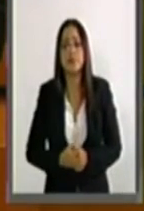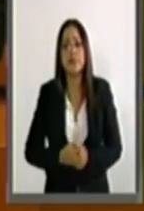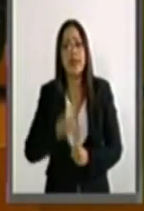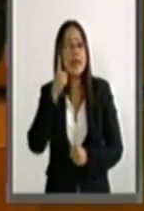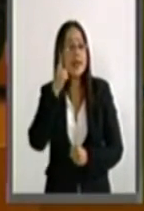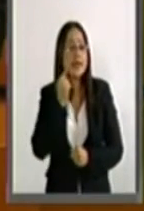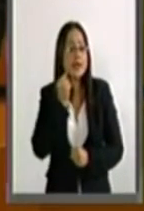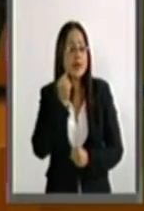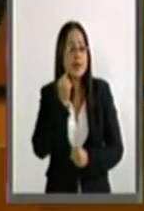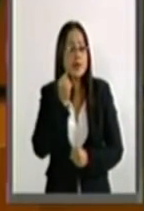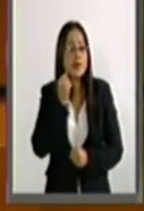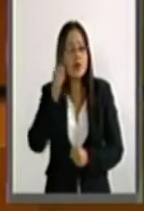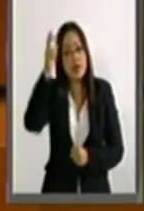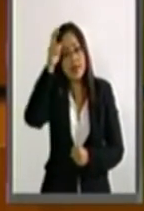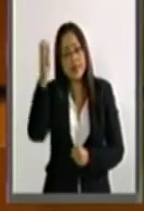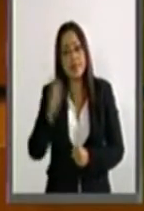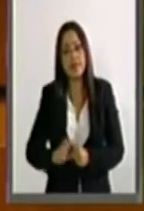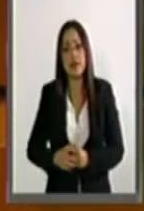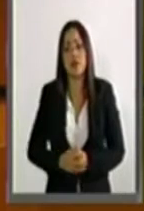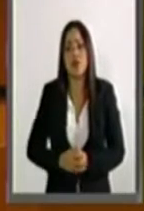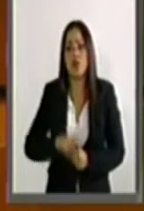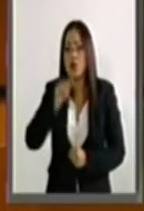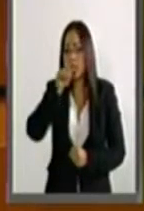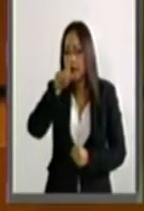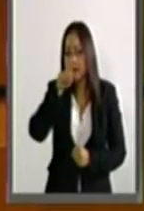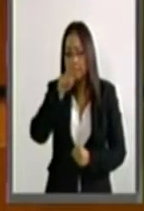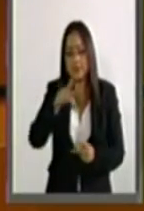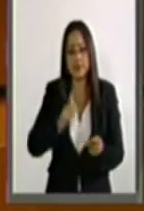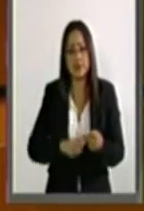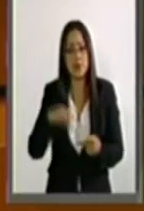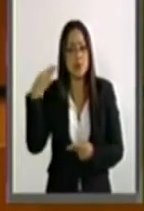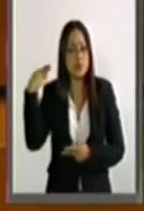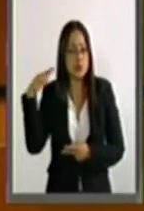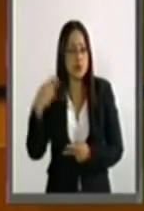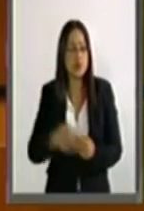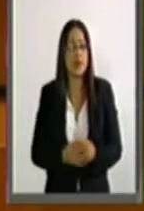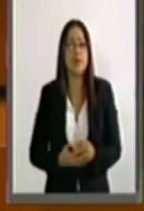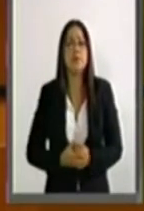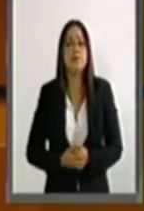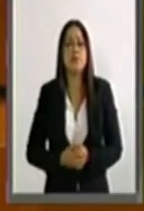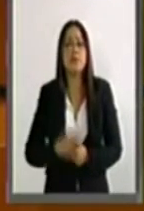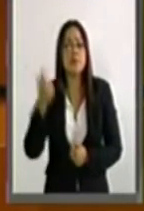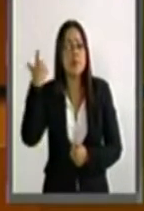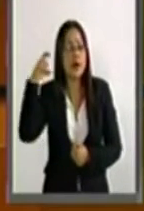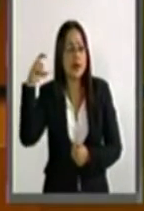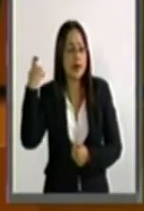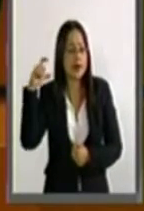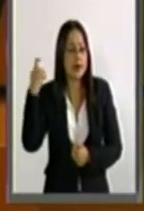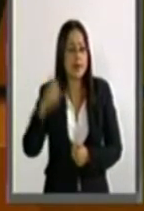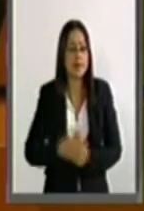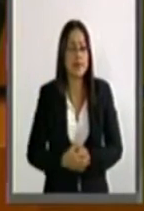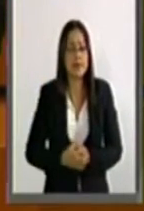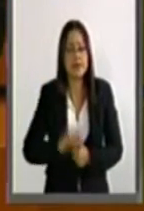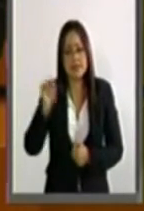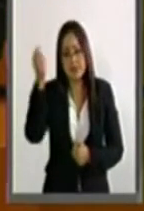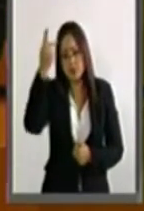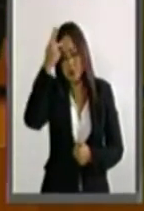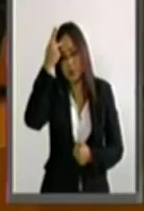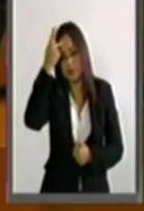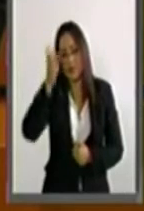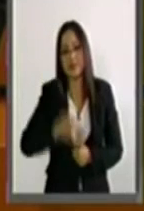Guerrero, Hidalgo, Jalisco, Michoacán, Querétaro, San Luis